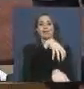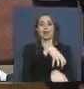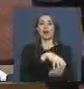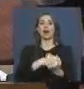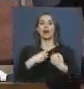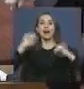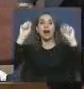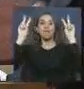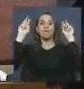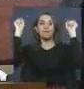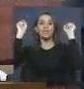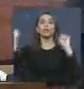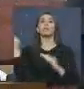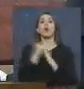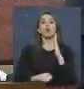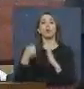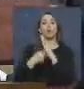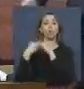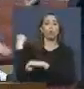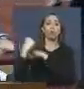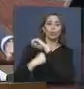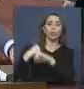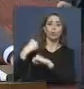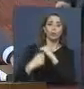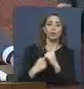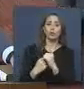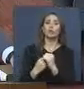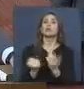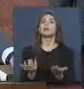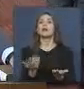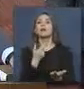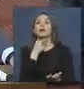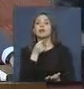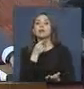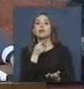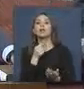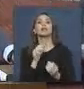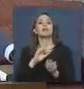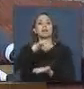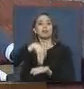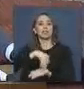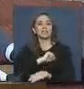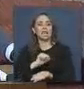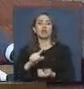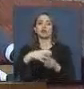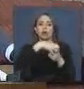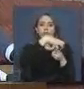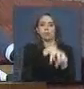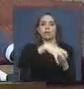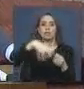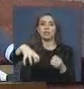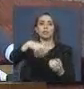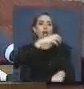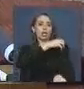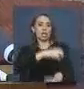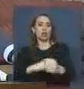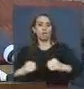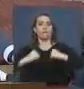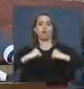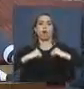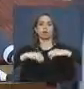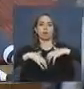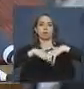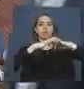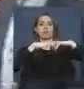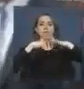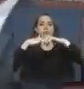victoria en la lucha que hemos sostenido por años con las miras a una descentralización y fortalecimiento de las regiones, la que